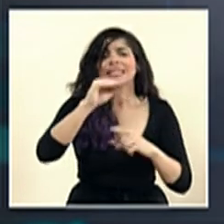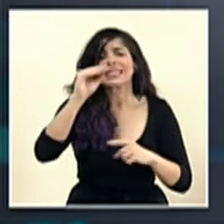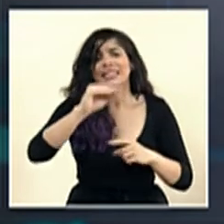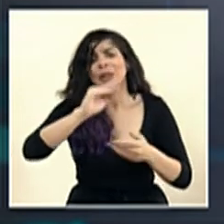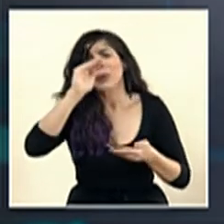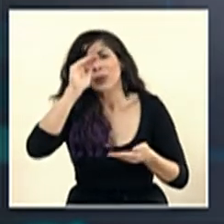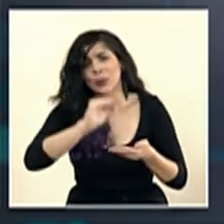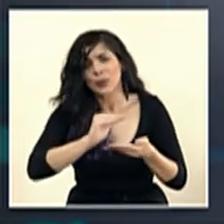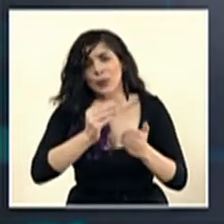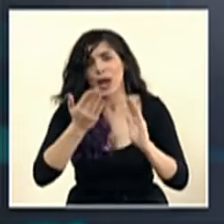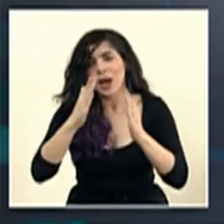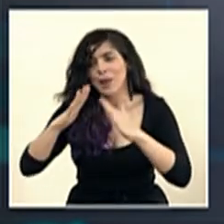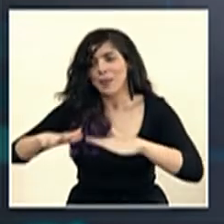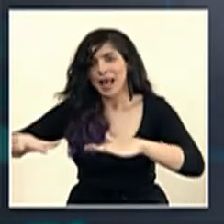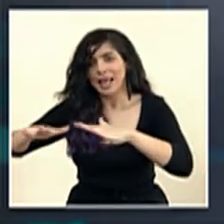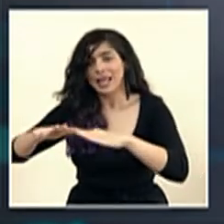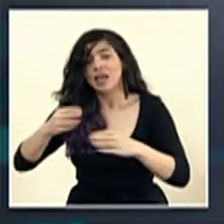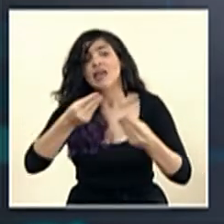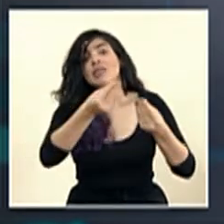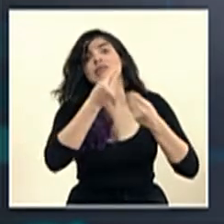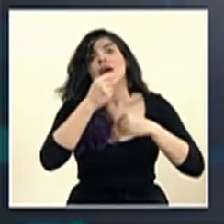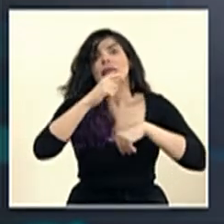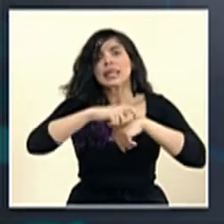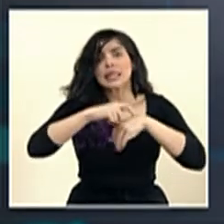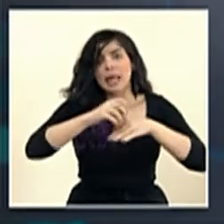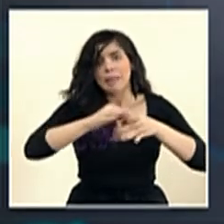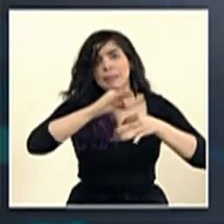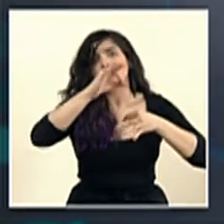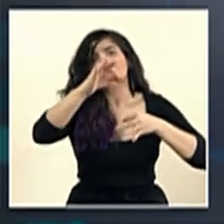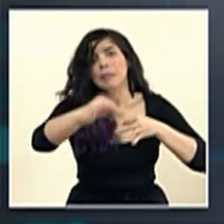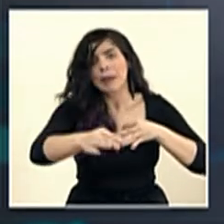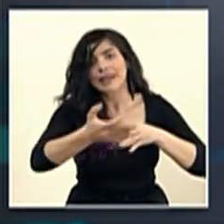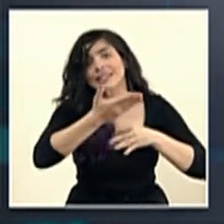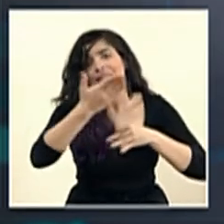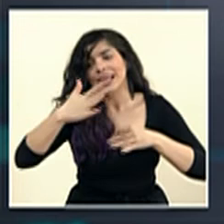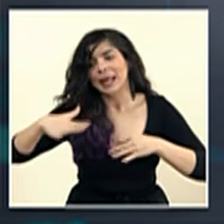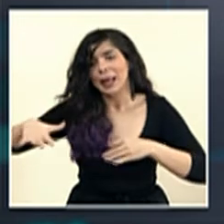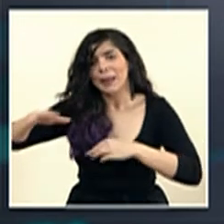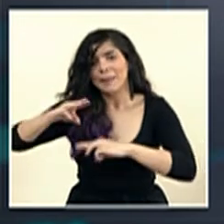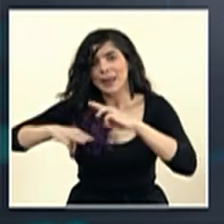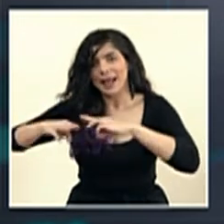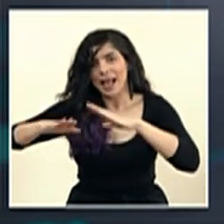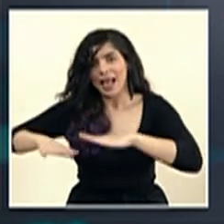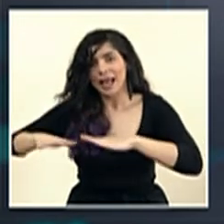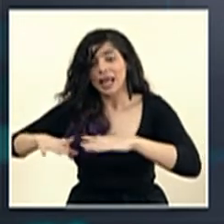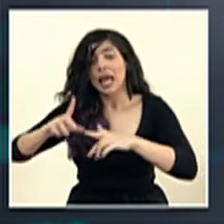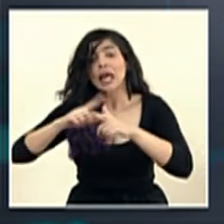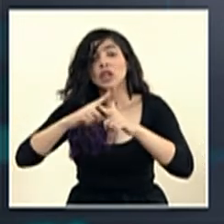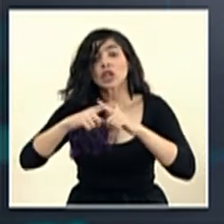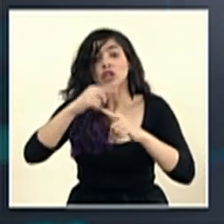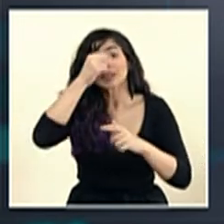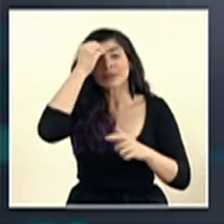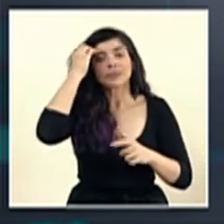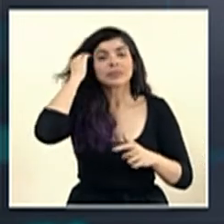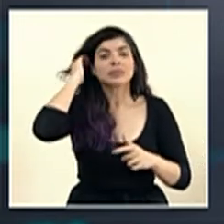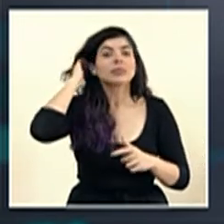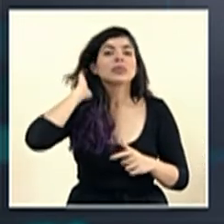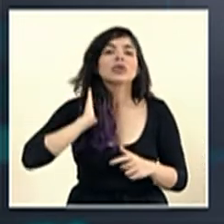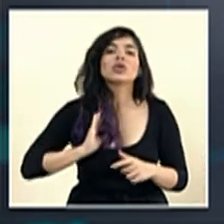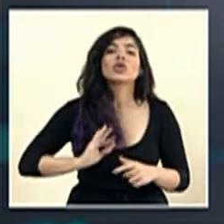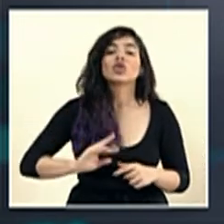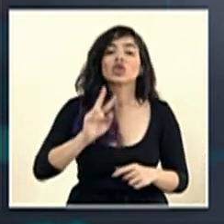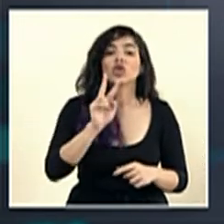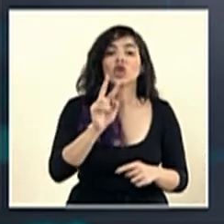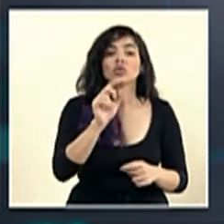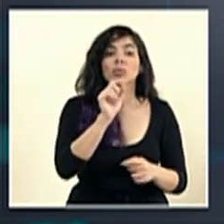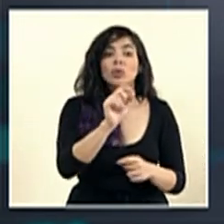que el mercado y a plazos mucho mayores que el mercado. Entonces, en lugar de obtener 2.29, que era lo que